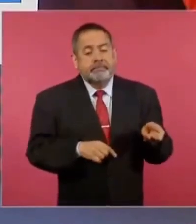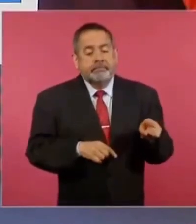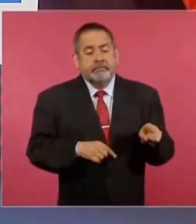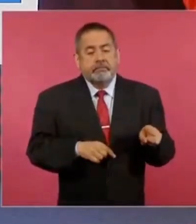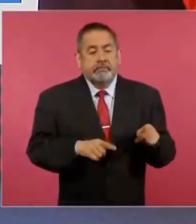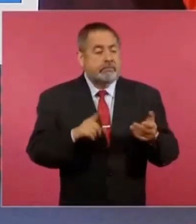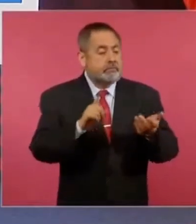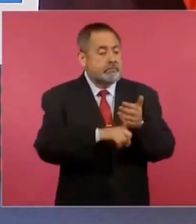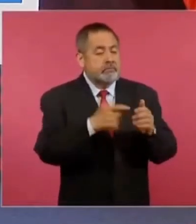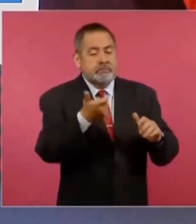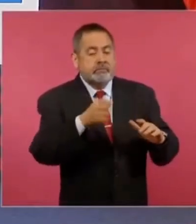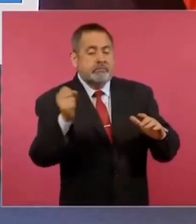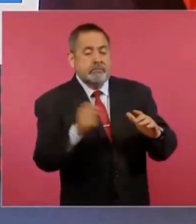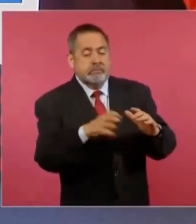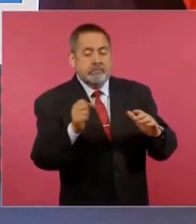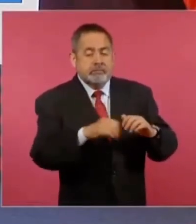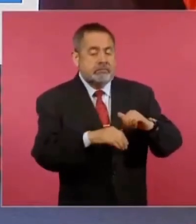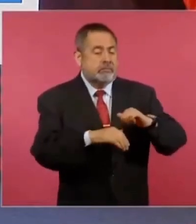fondos